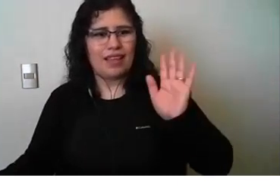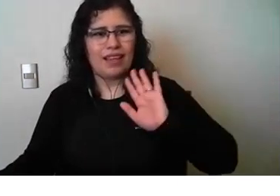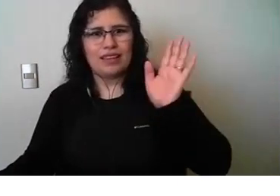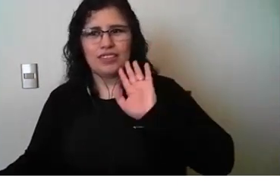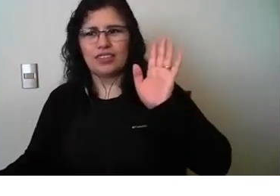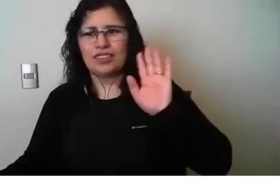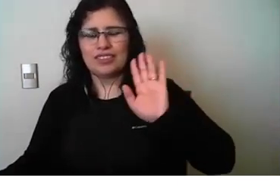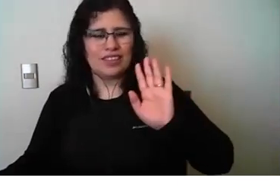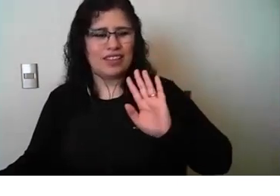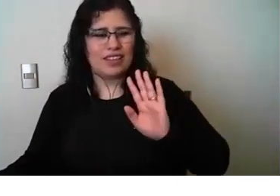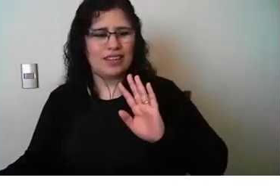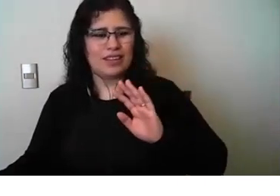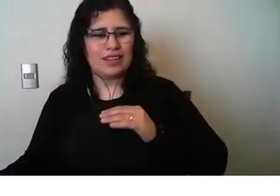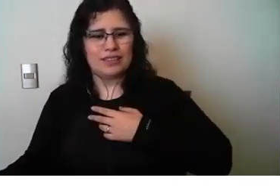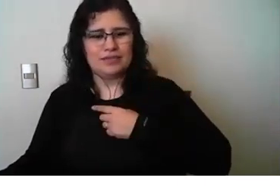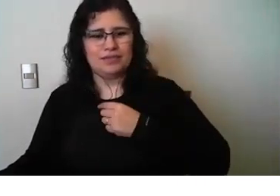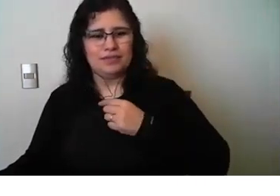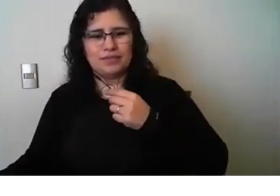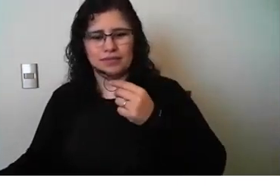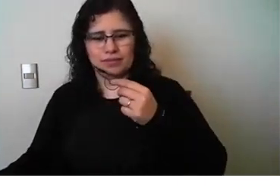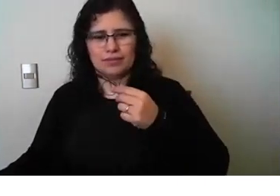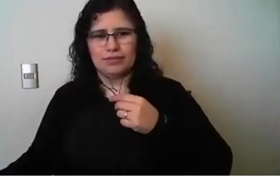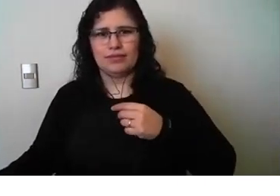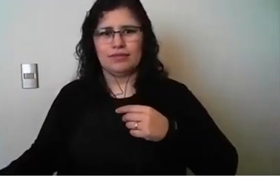Un break para el grupo 1 entonces de son las